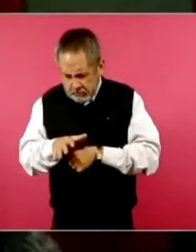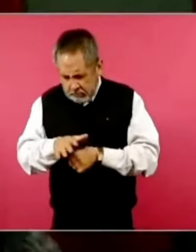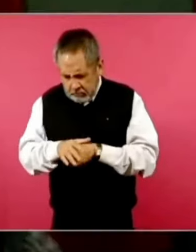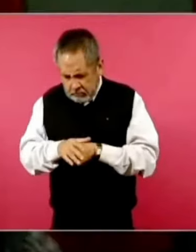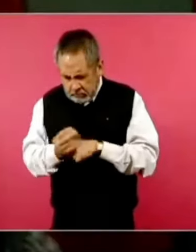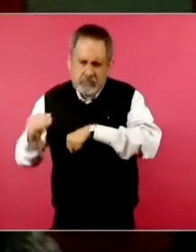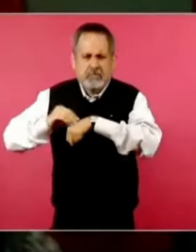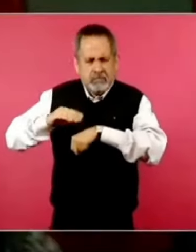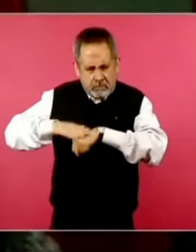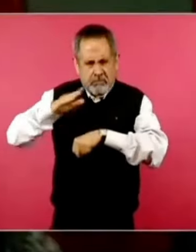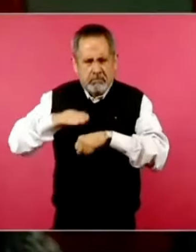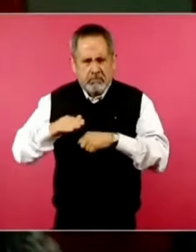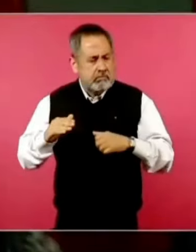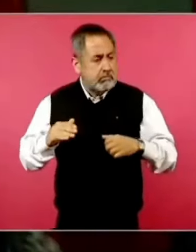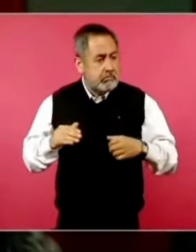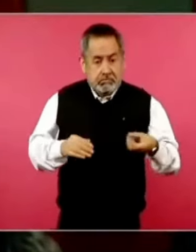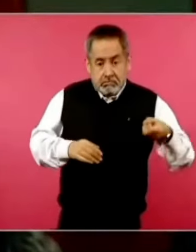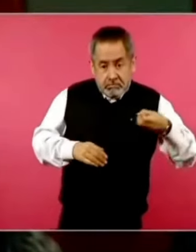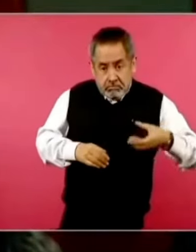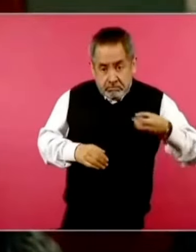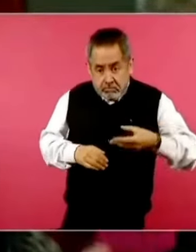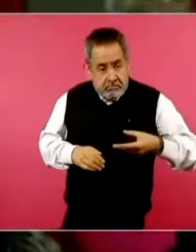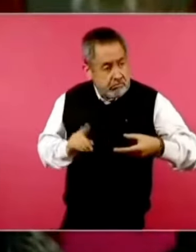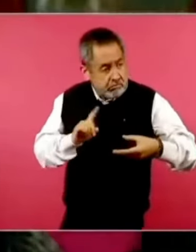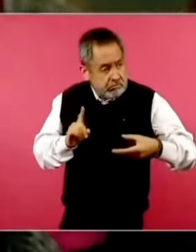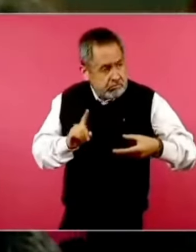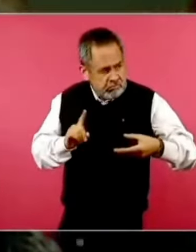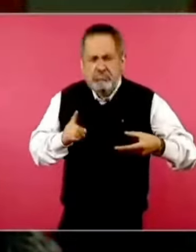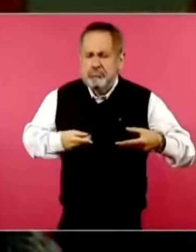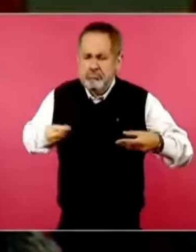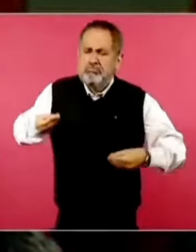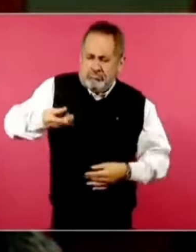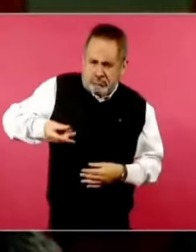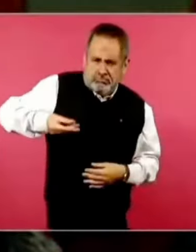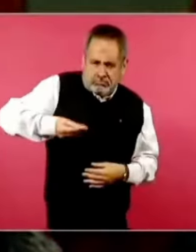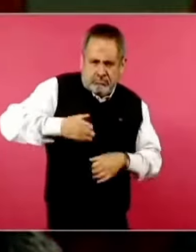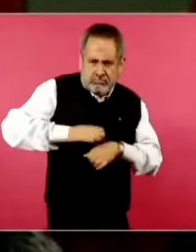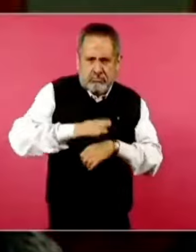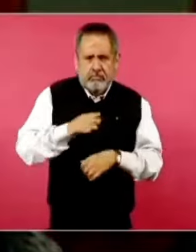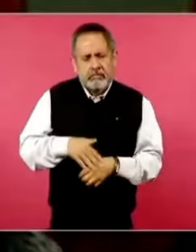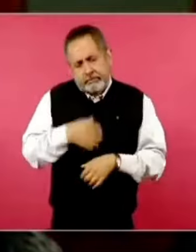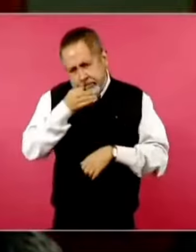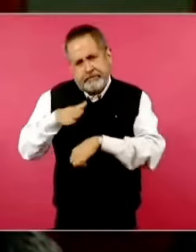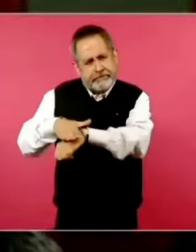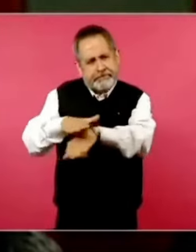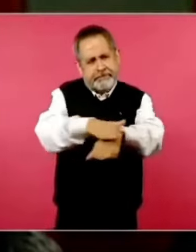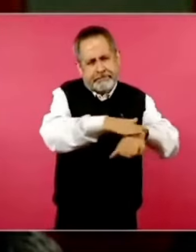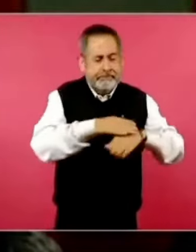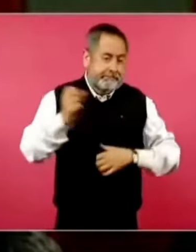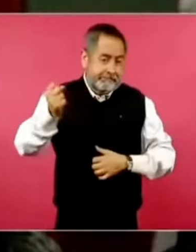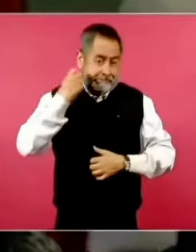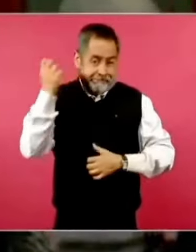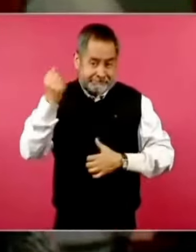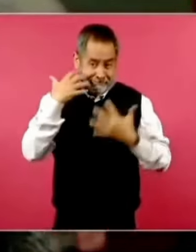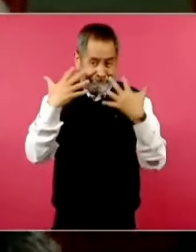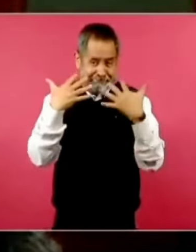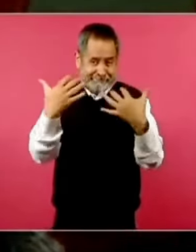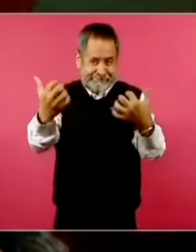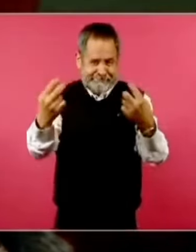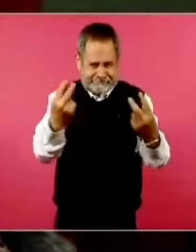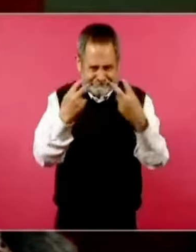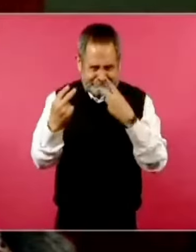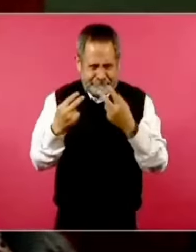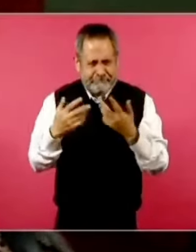más, justamente para equilibrar esta situación. Yo invitaría pues al vasto público que ve esta mañanera a hacerlo en ese sentido.